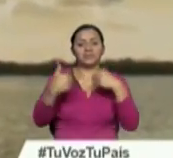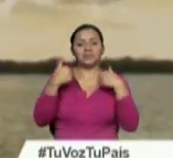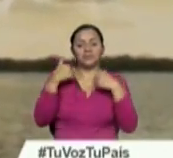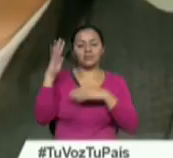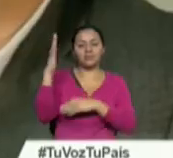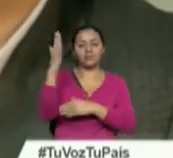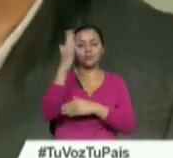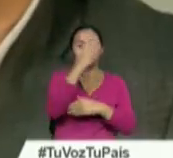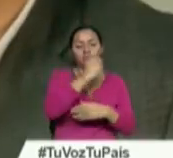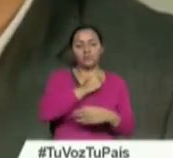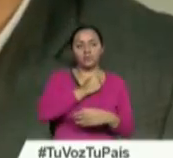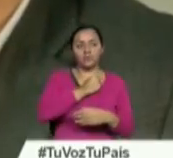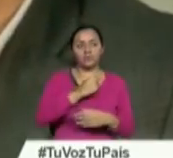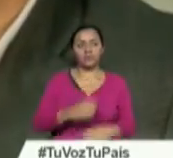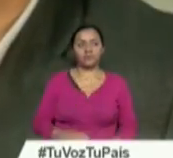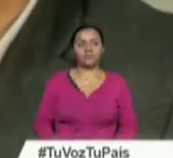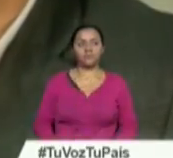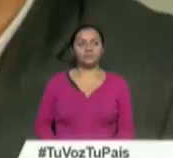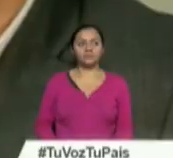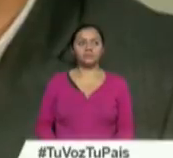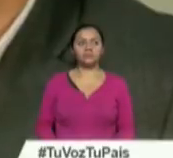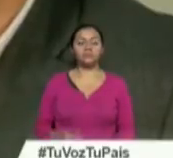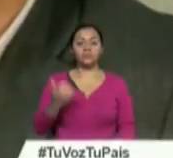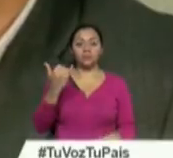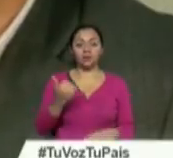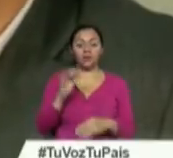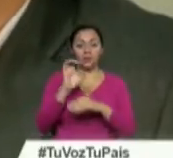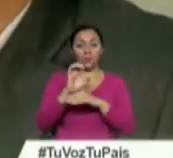bosques nativos. Uno de los hitos más importantes que el Ecuador va a